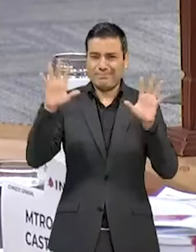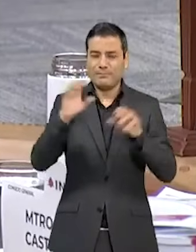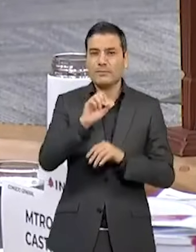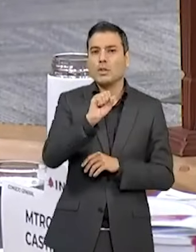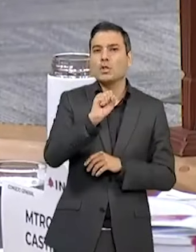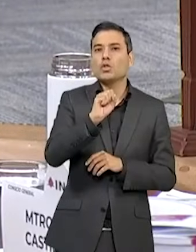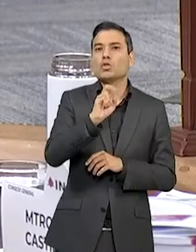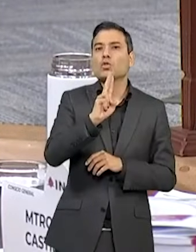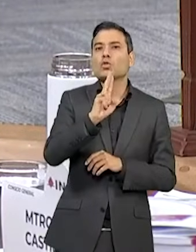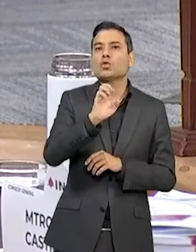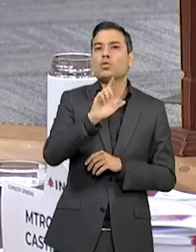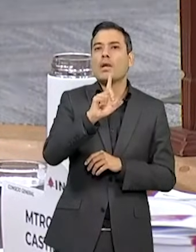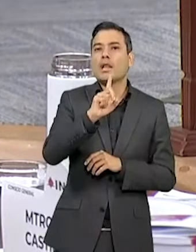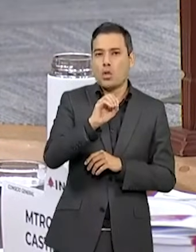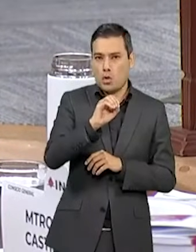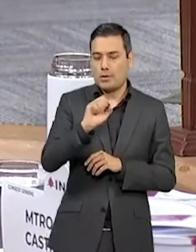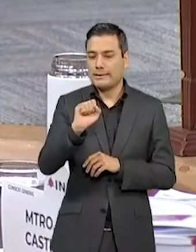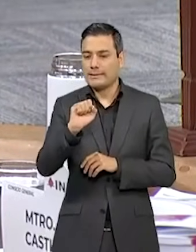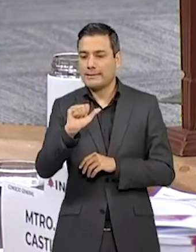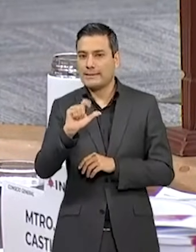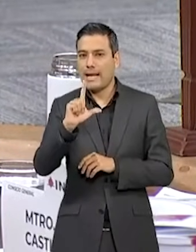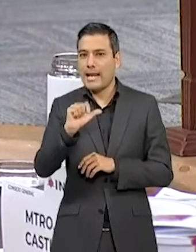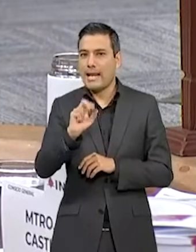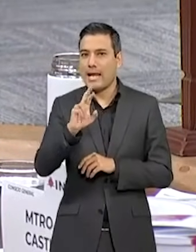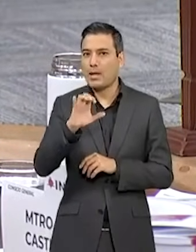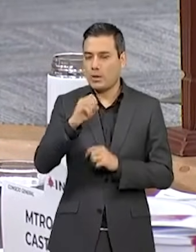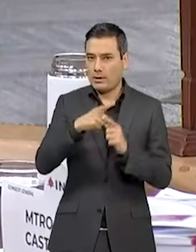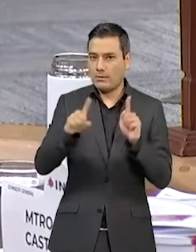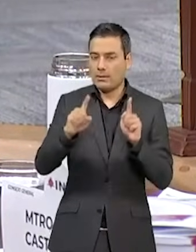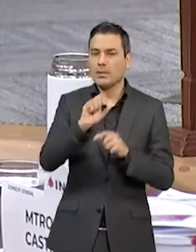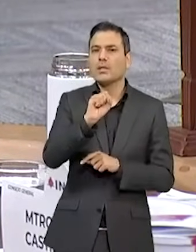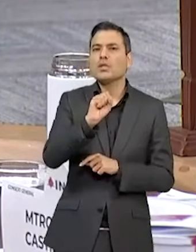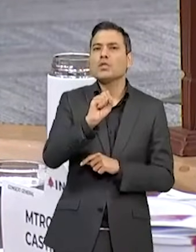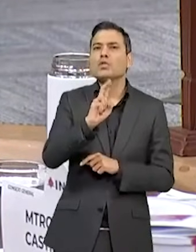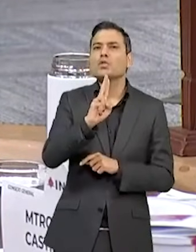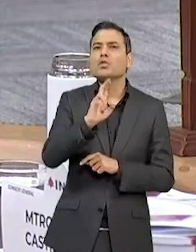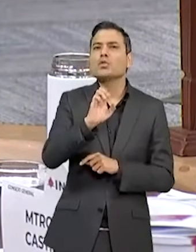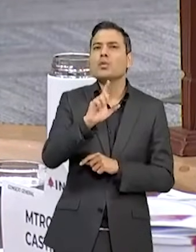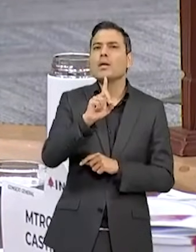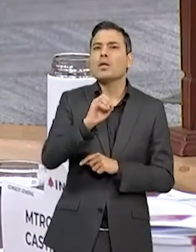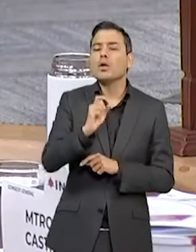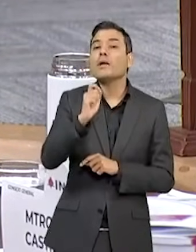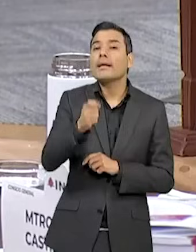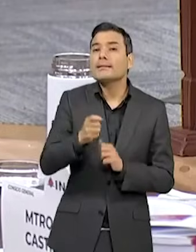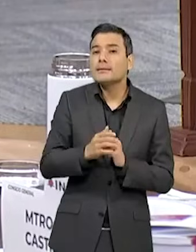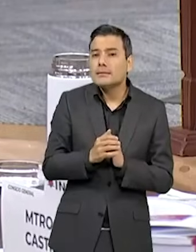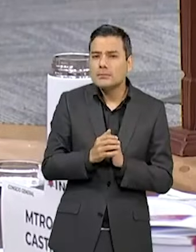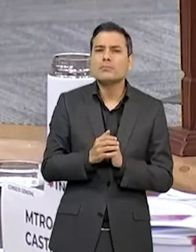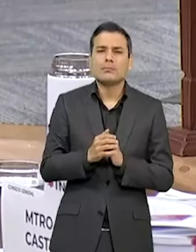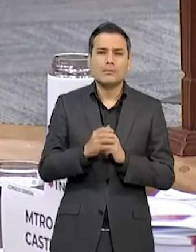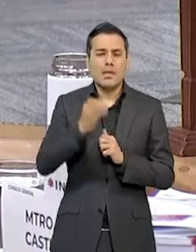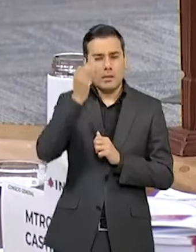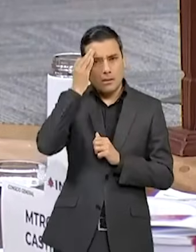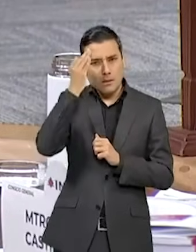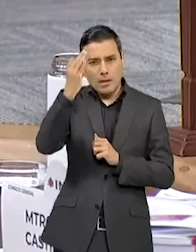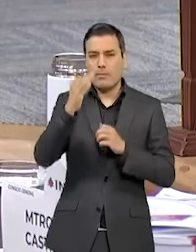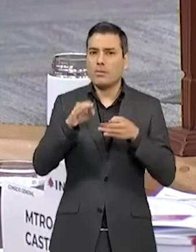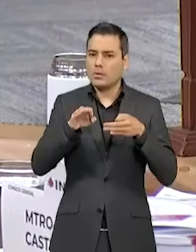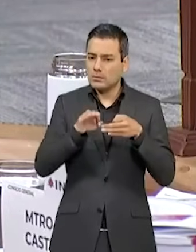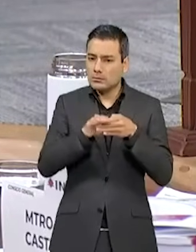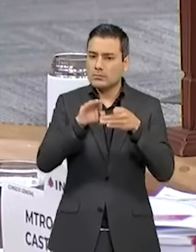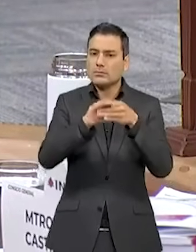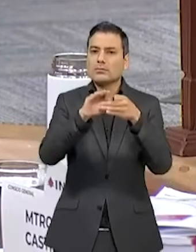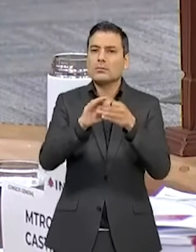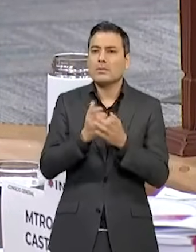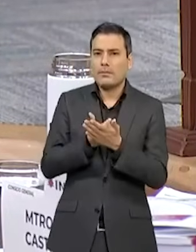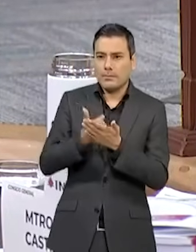era el salario. El sueldo es, efectivamente, una parte periódica que se cobra por